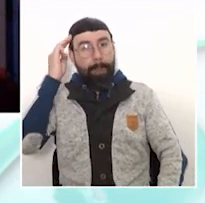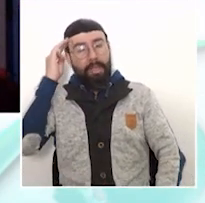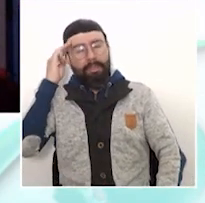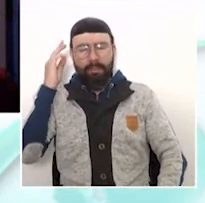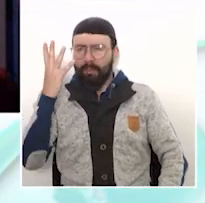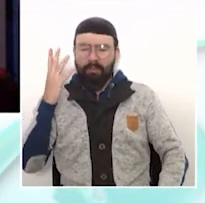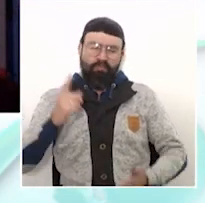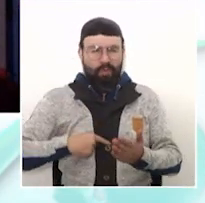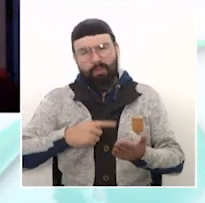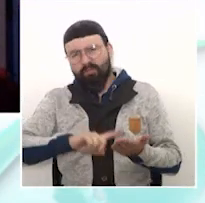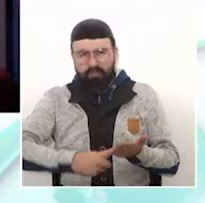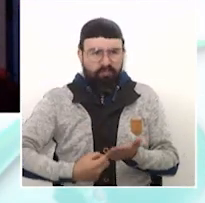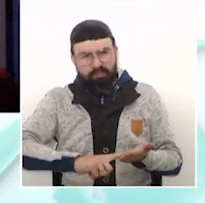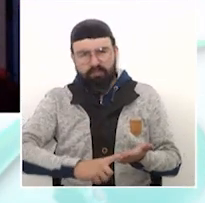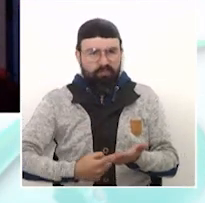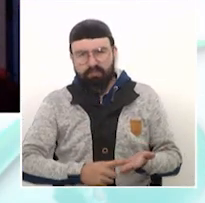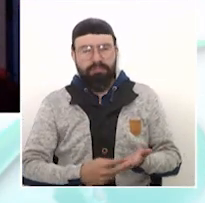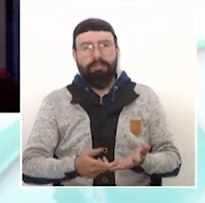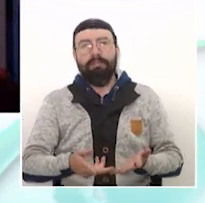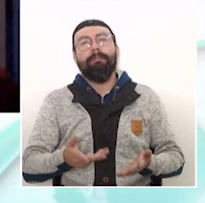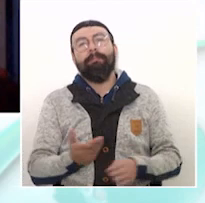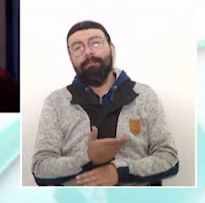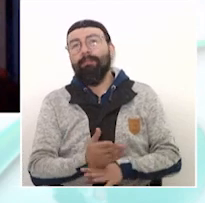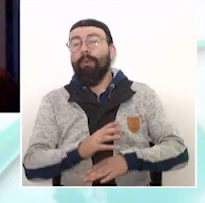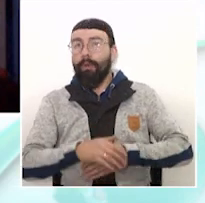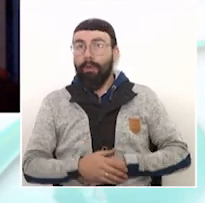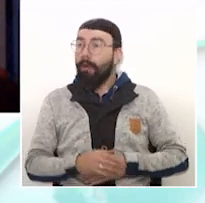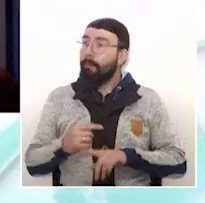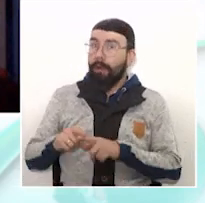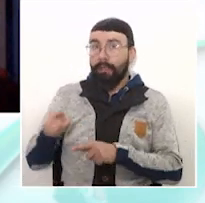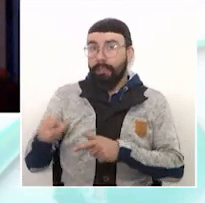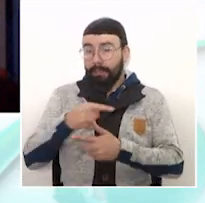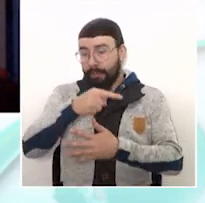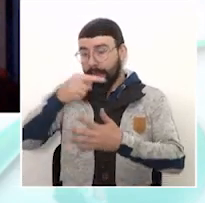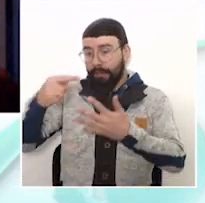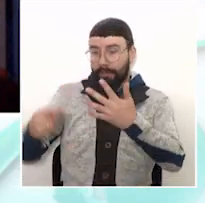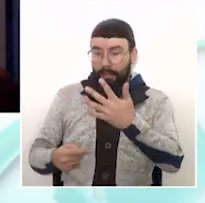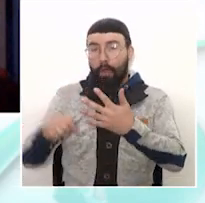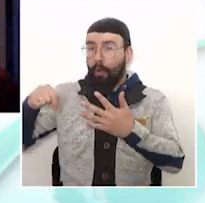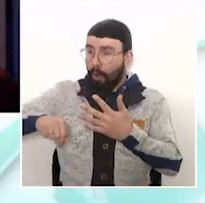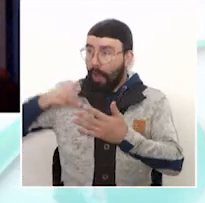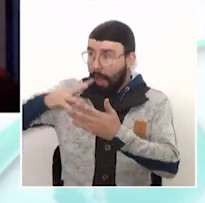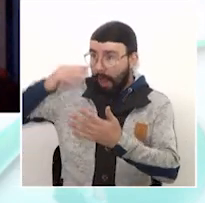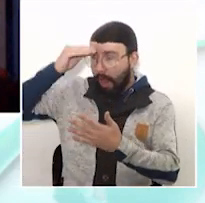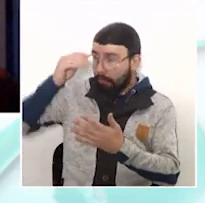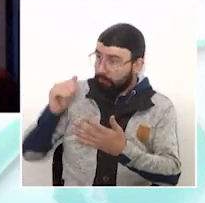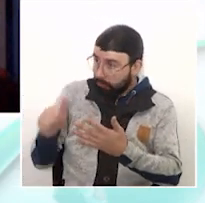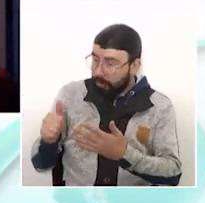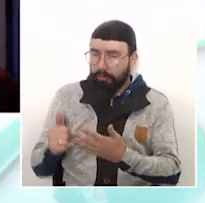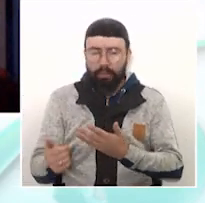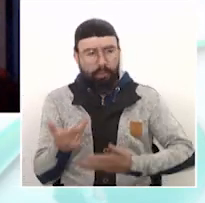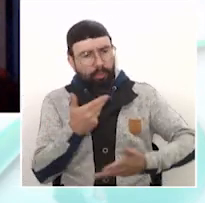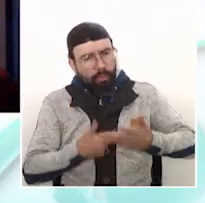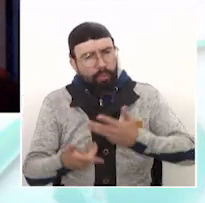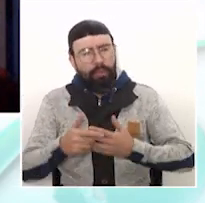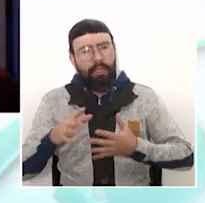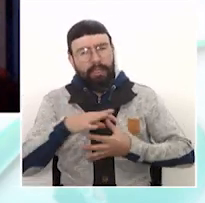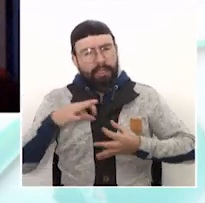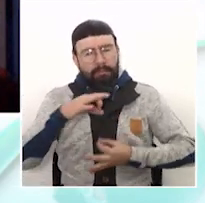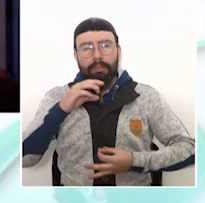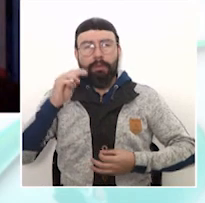dormir adecuadamente. Y con los cinco pilares del buen vivir que hemos aprendido contigo hoy, desde espíritu,